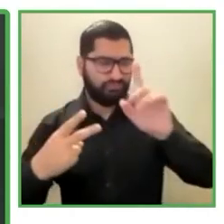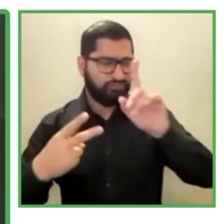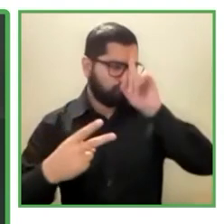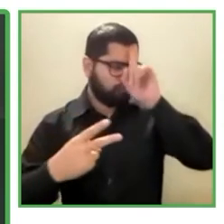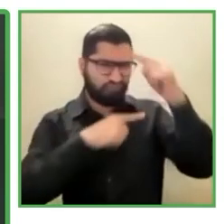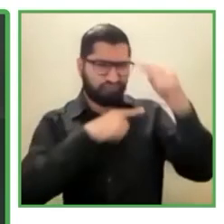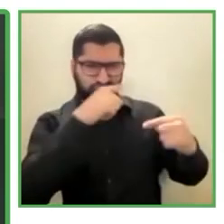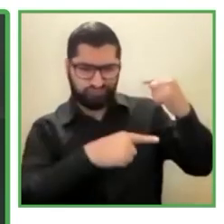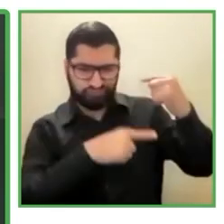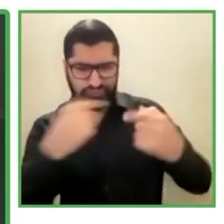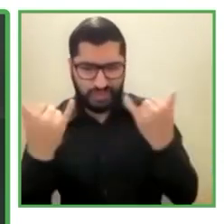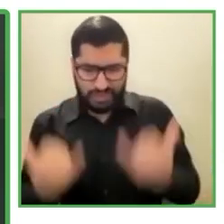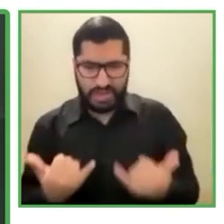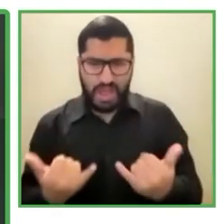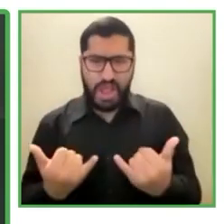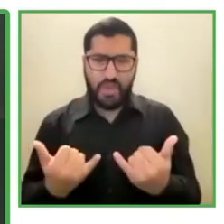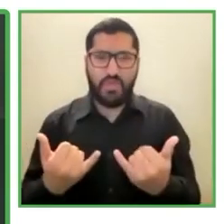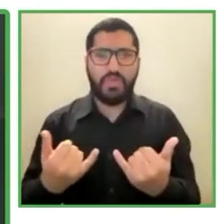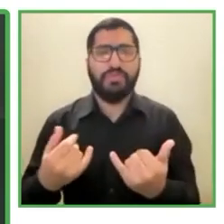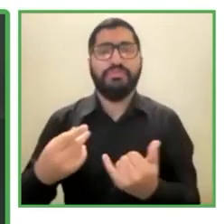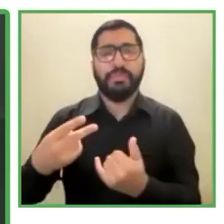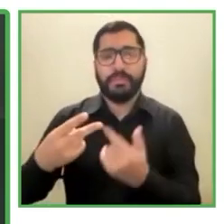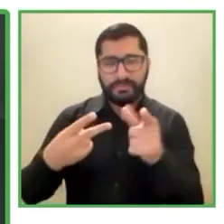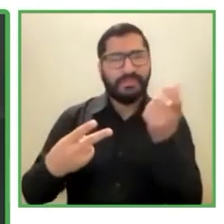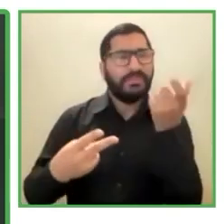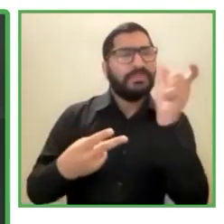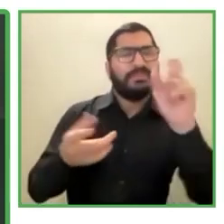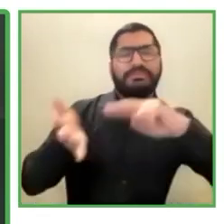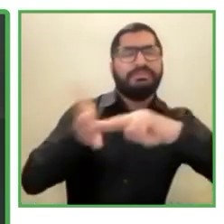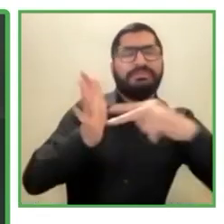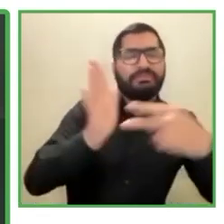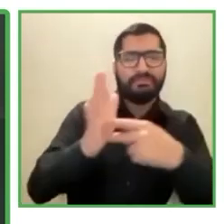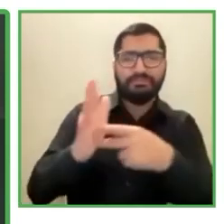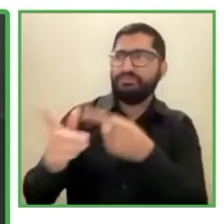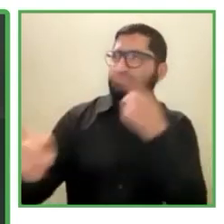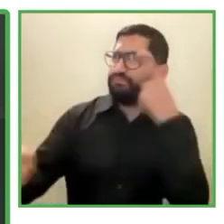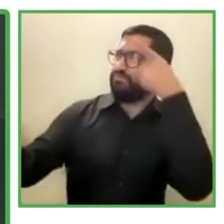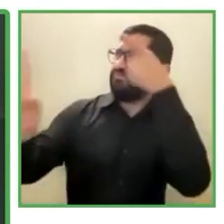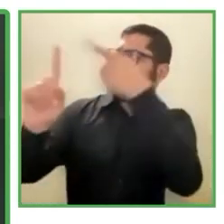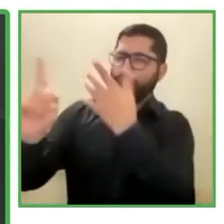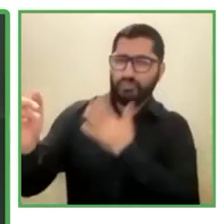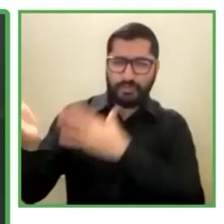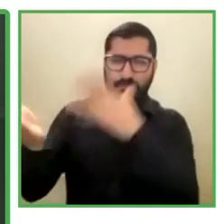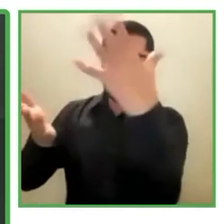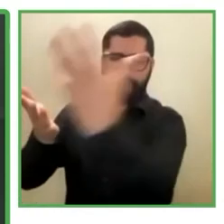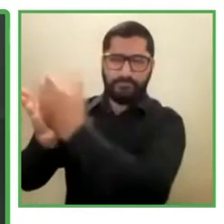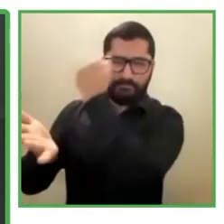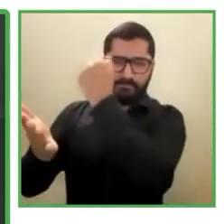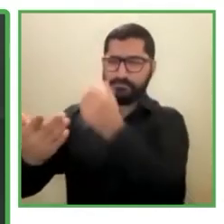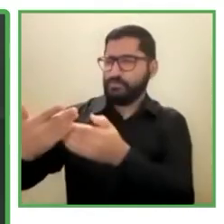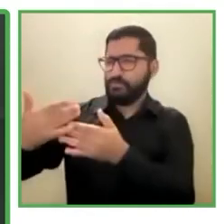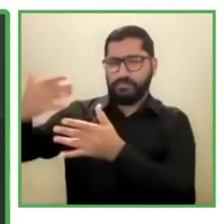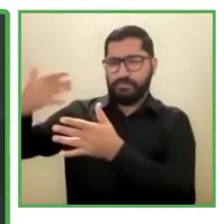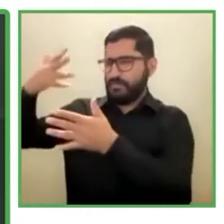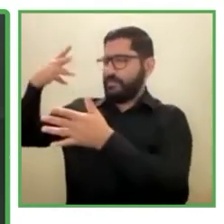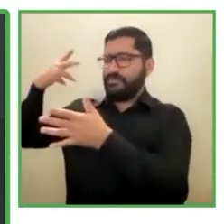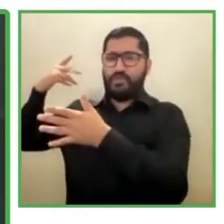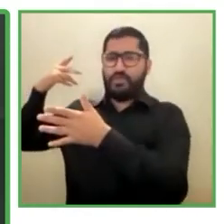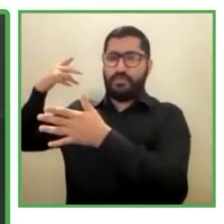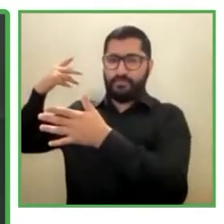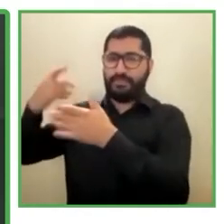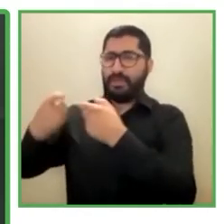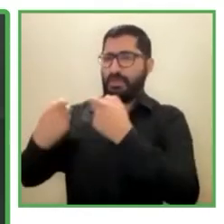desafíos sobre el futuro del trabajo. Los últimos años estuvimos discutiendo intensamente sobre estas